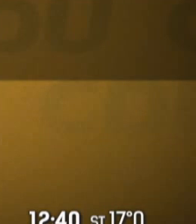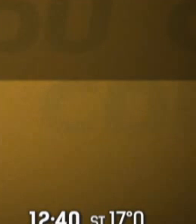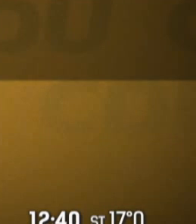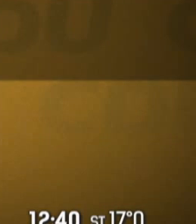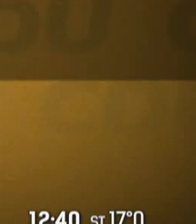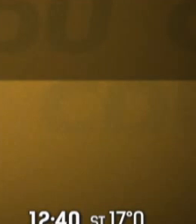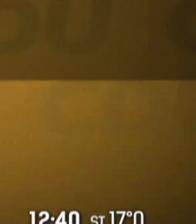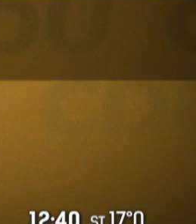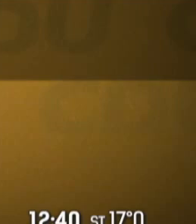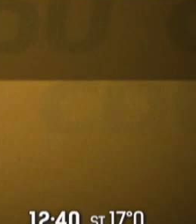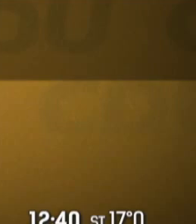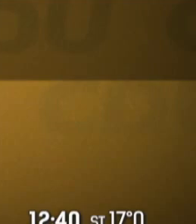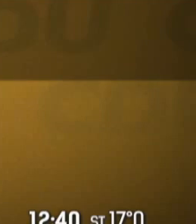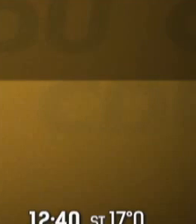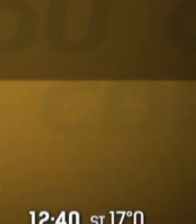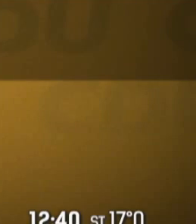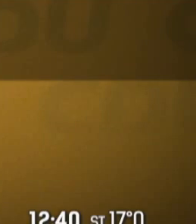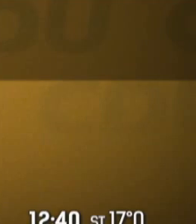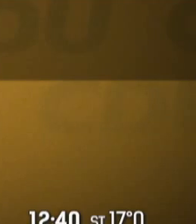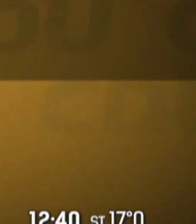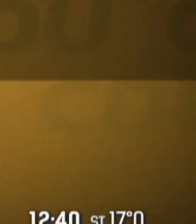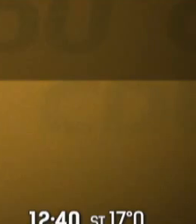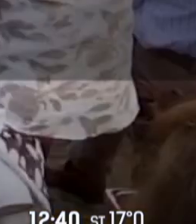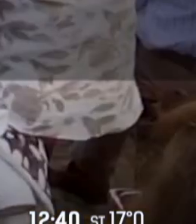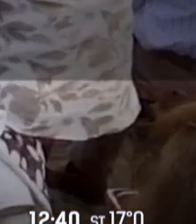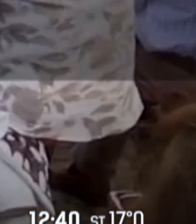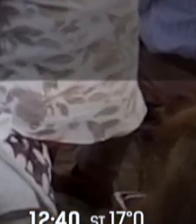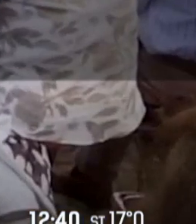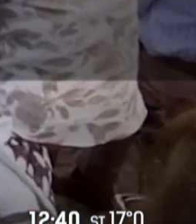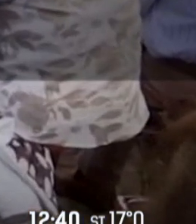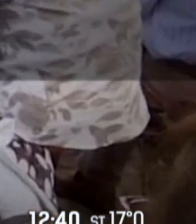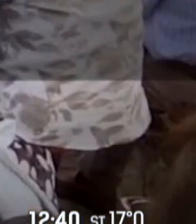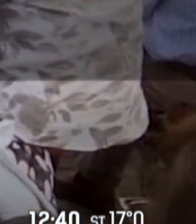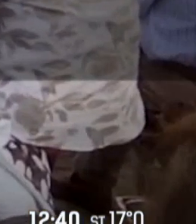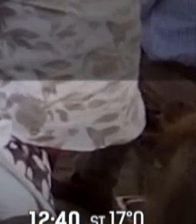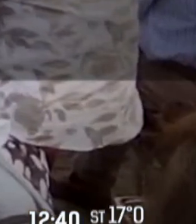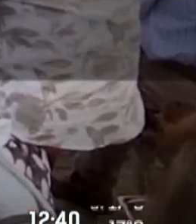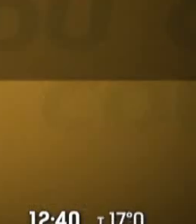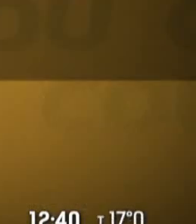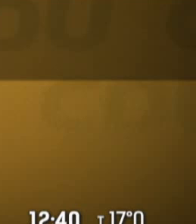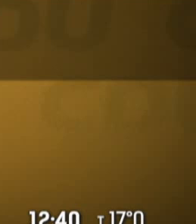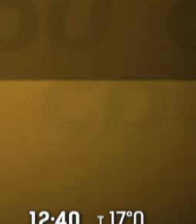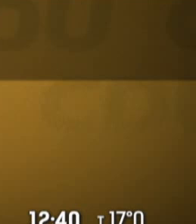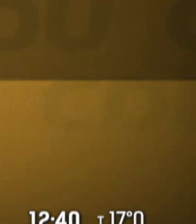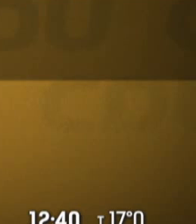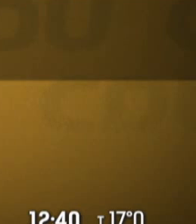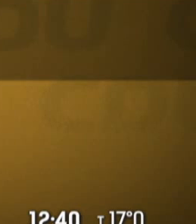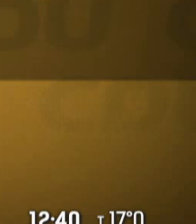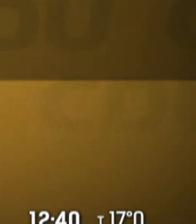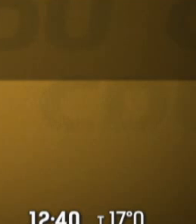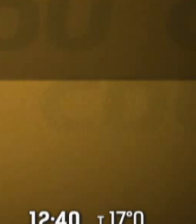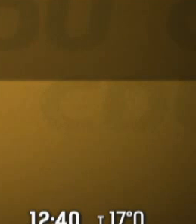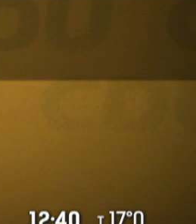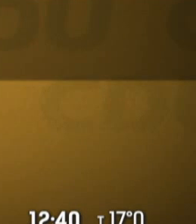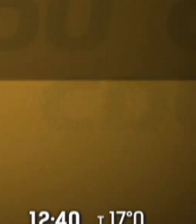uns Experimente nicht leisten in dieser Zeit, die sehr fordernd ist, meine Damen und Herren. Ich würde gerne